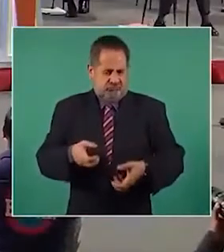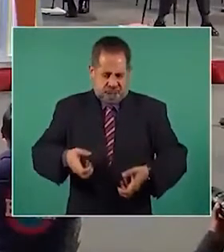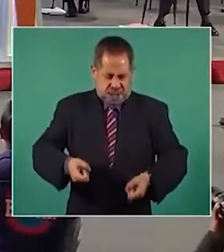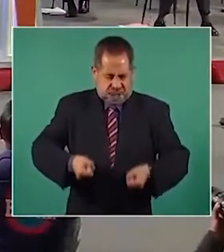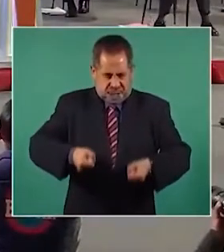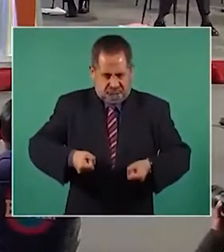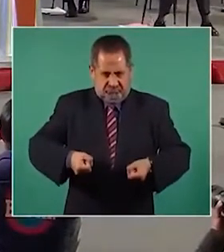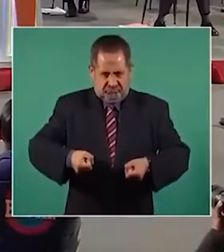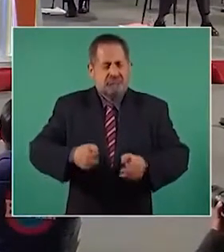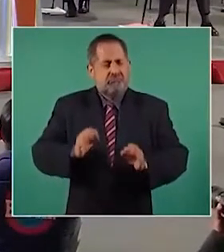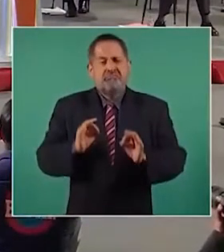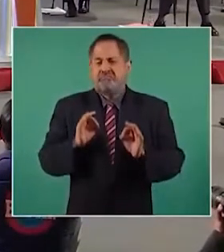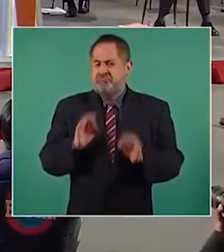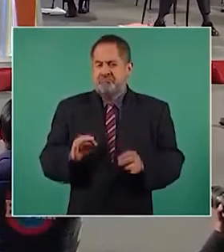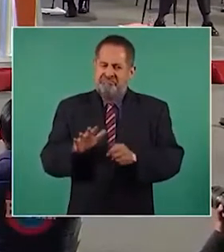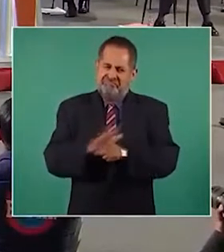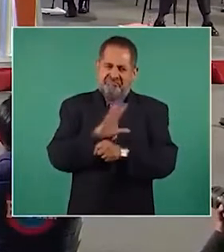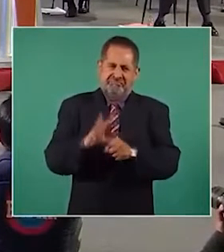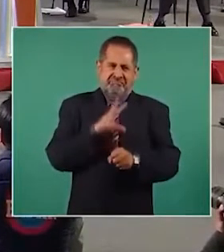garantizar que no haya